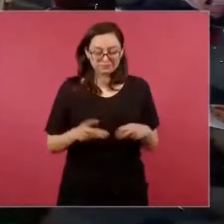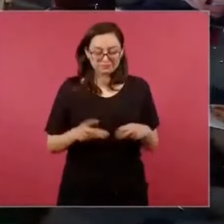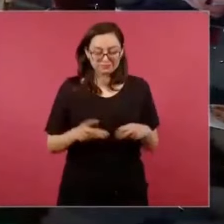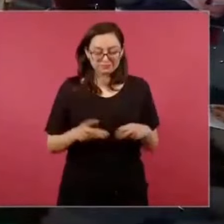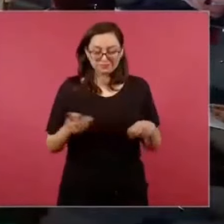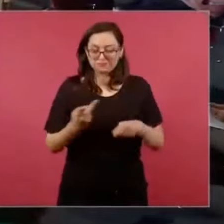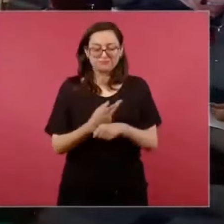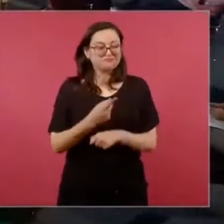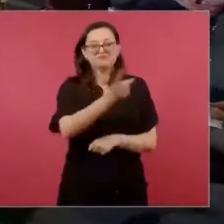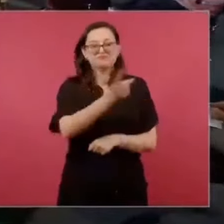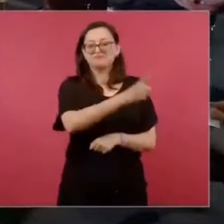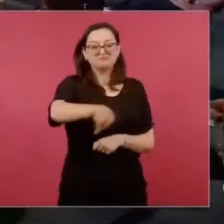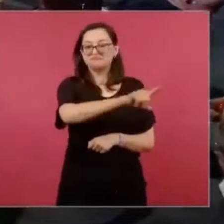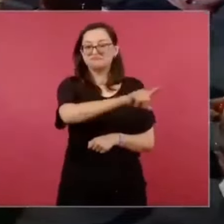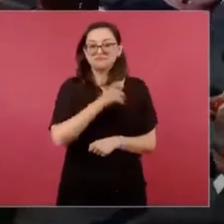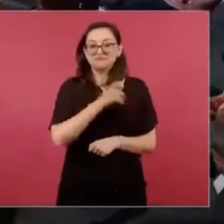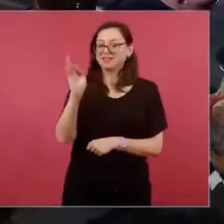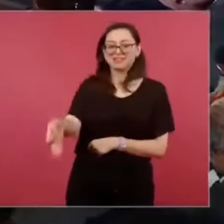asimilaron